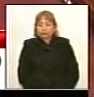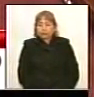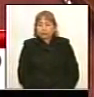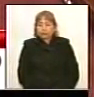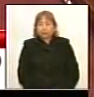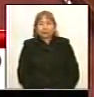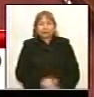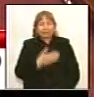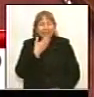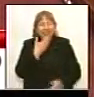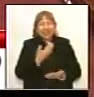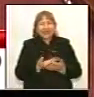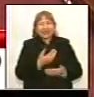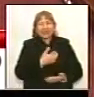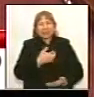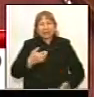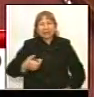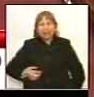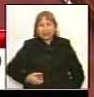Muchas gracias, presidente.